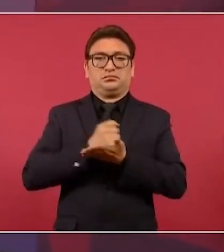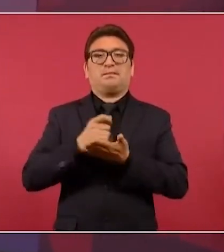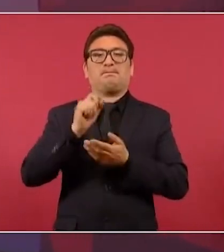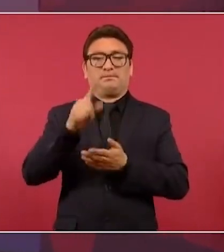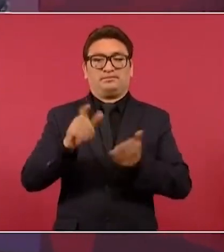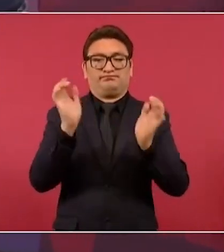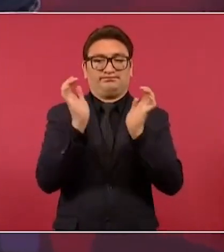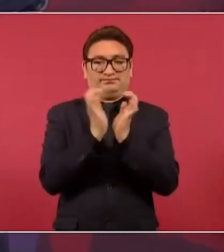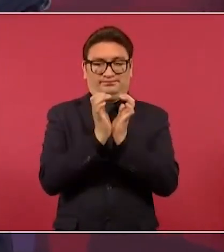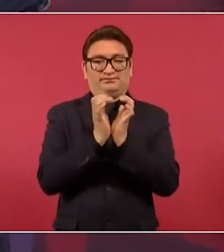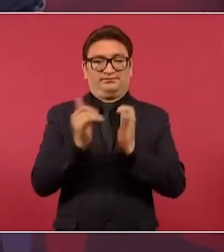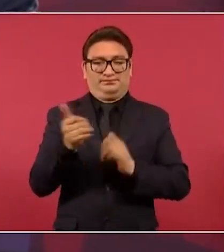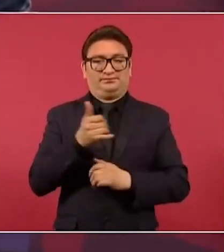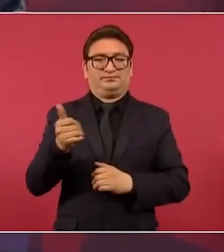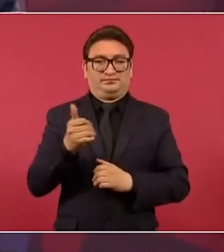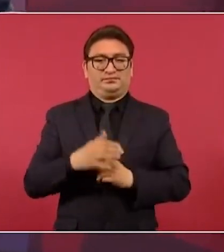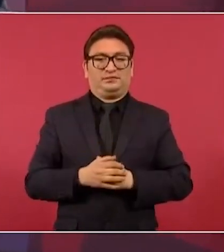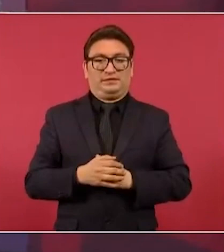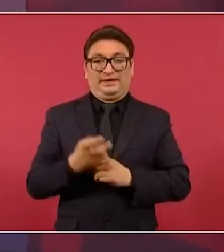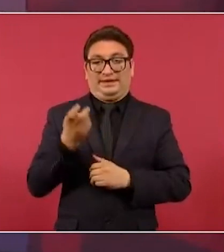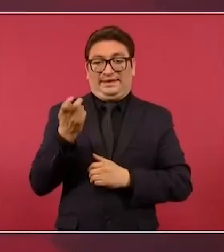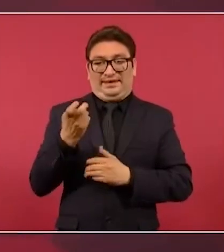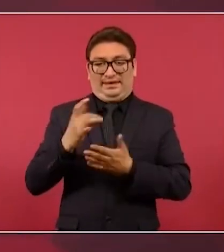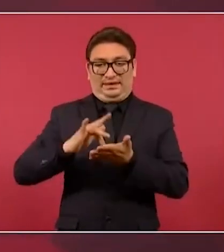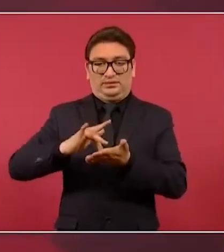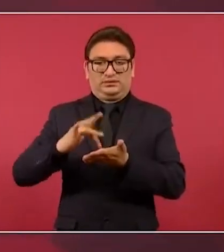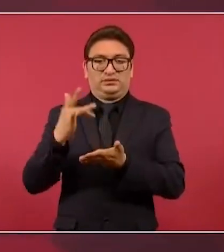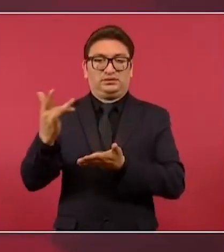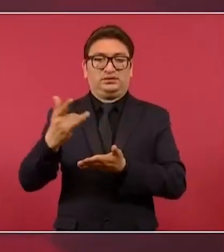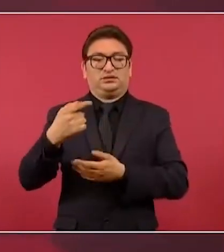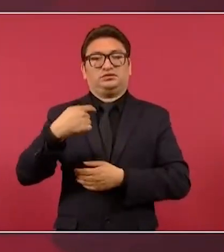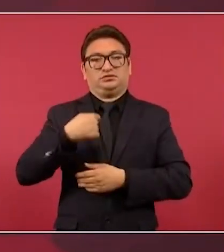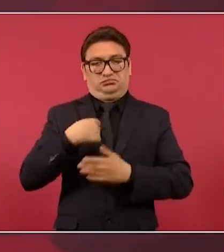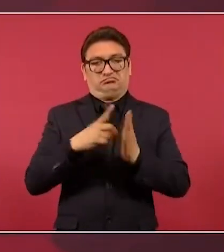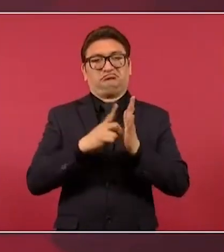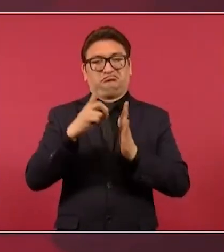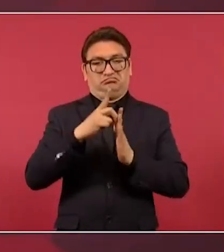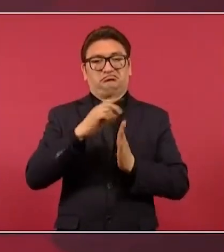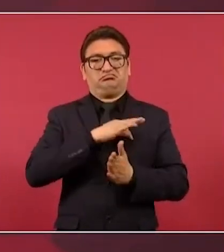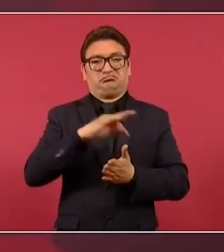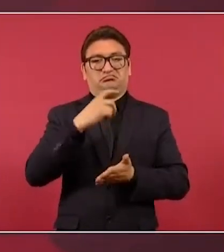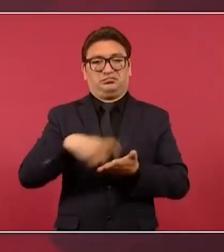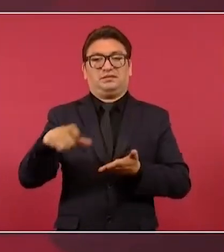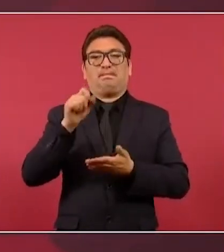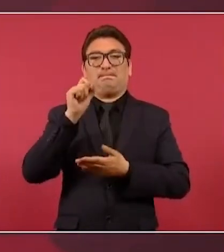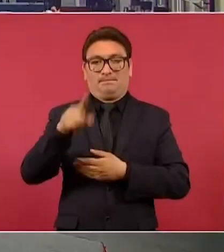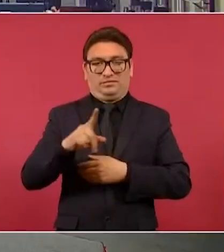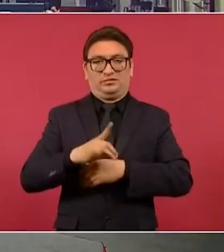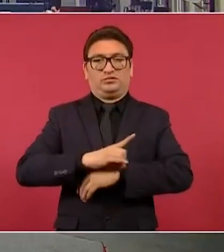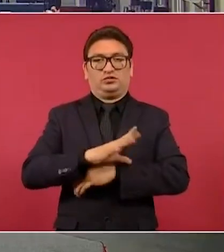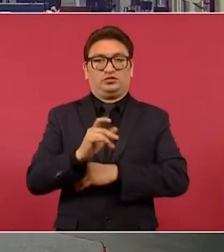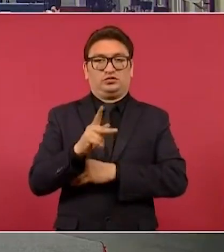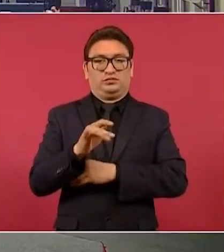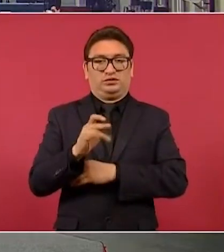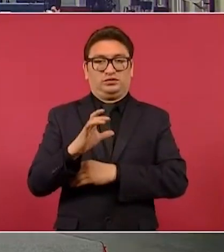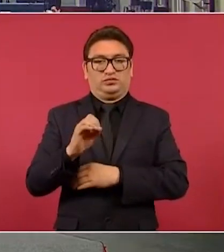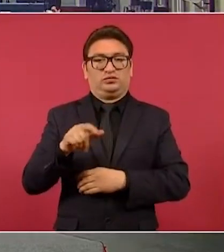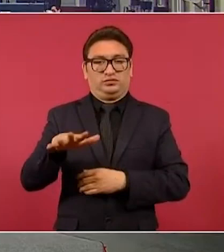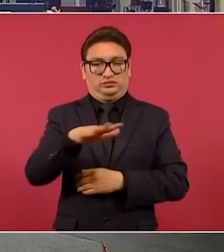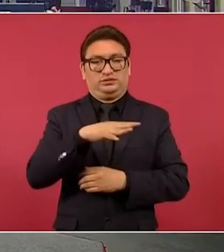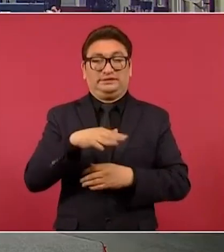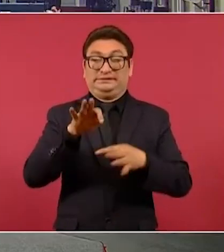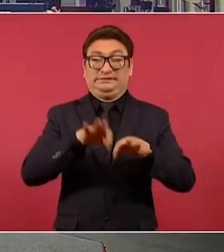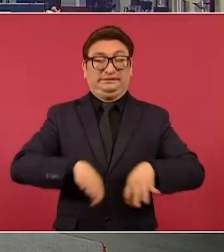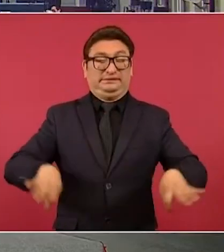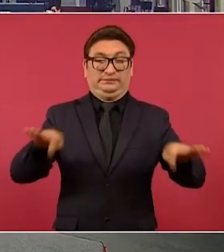Fobiste. Y gracias a eso tuve mi departamento en Copilco. Y lo importante